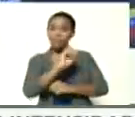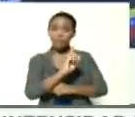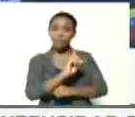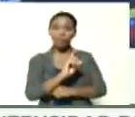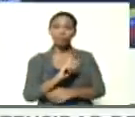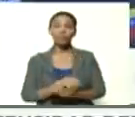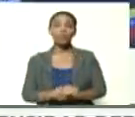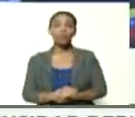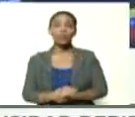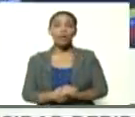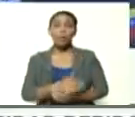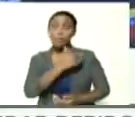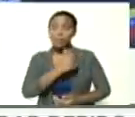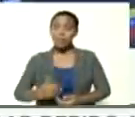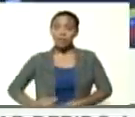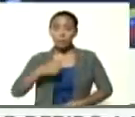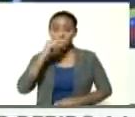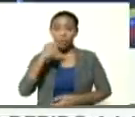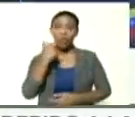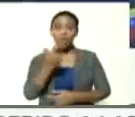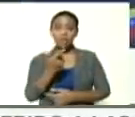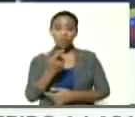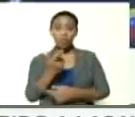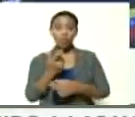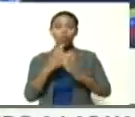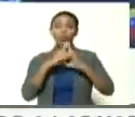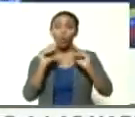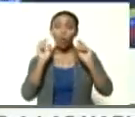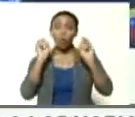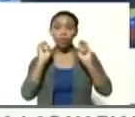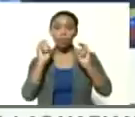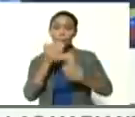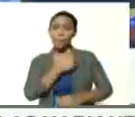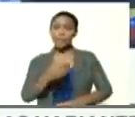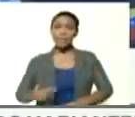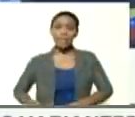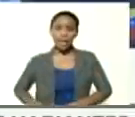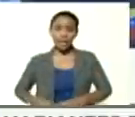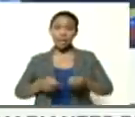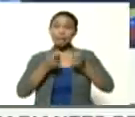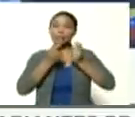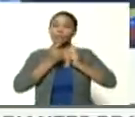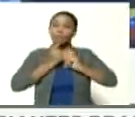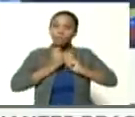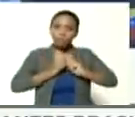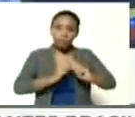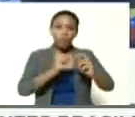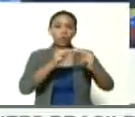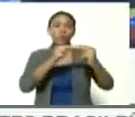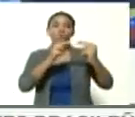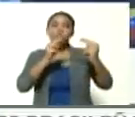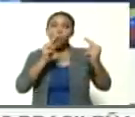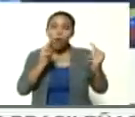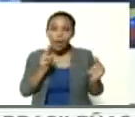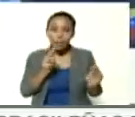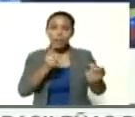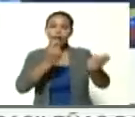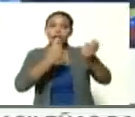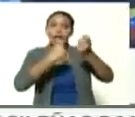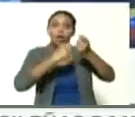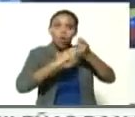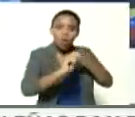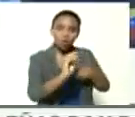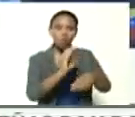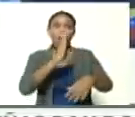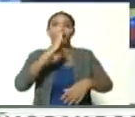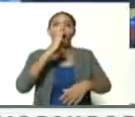Presidente Maduro lo ha dicho en todos los tonos. Presidente Maduro ha tratado de tender puentes para negociar tanto con